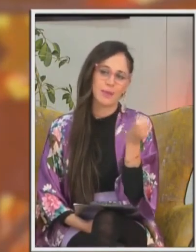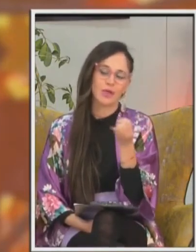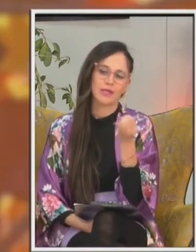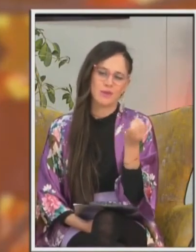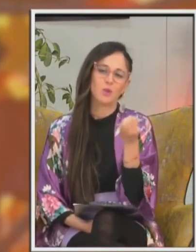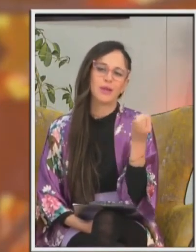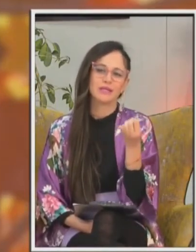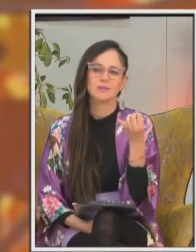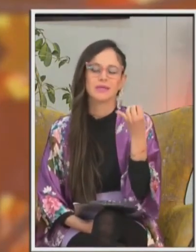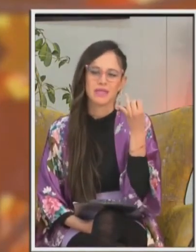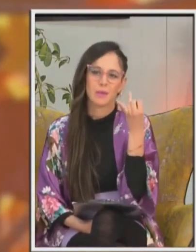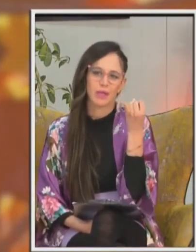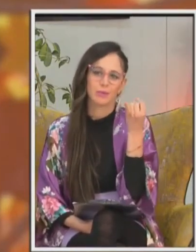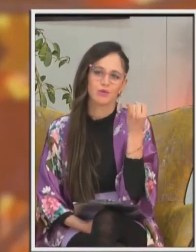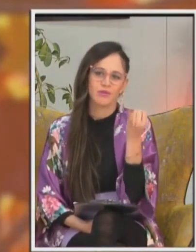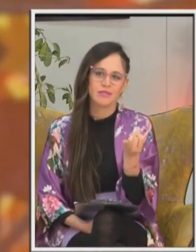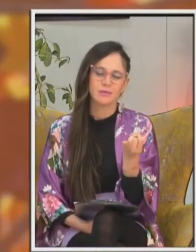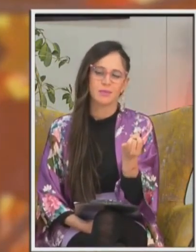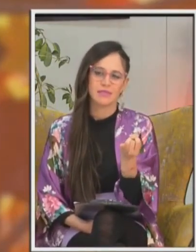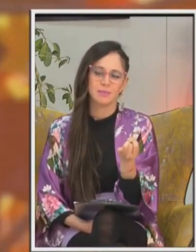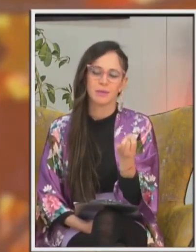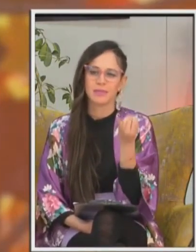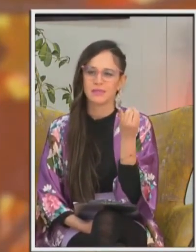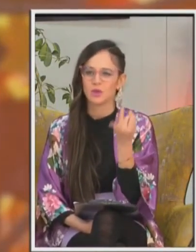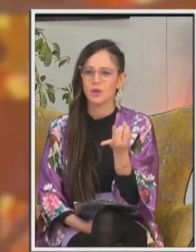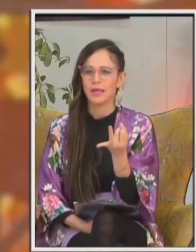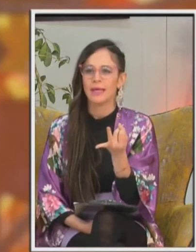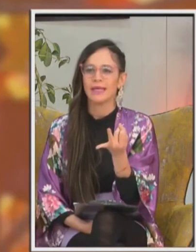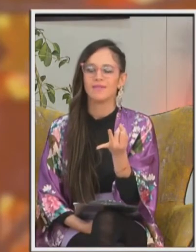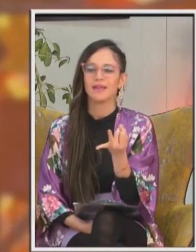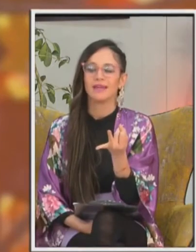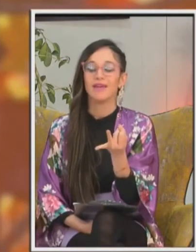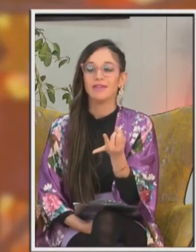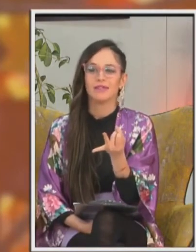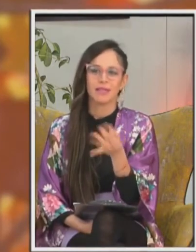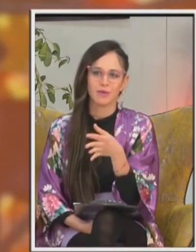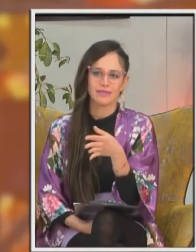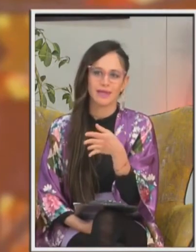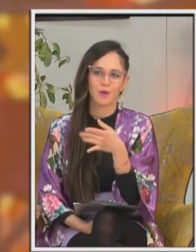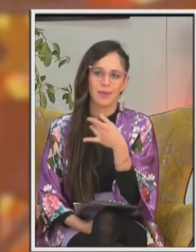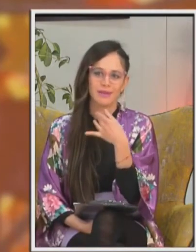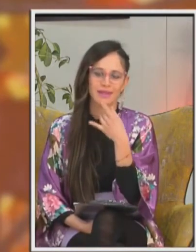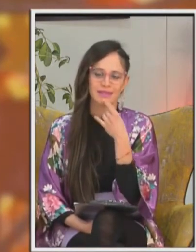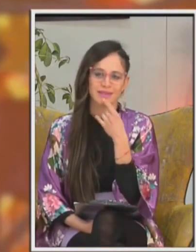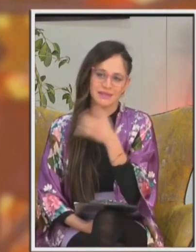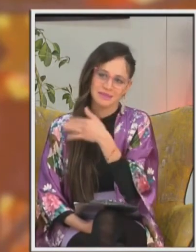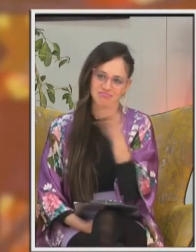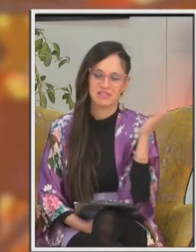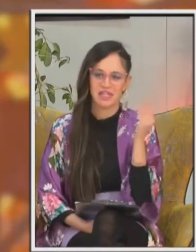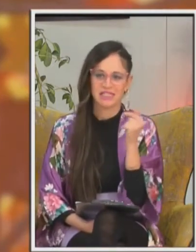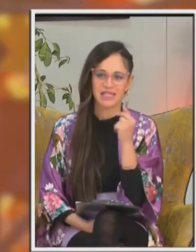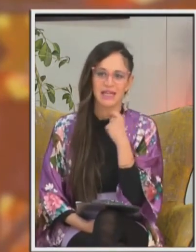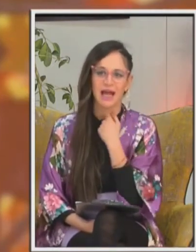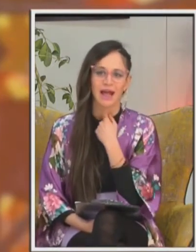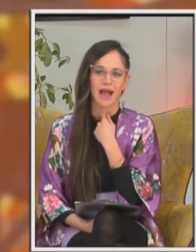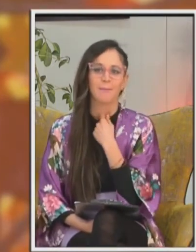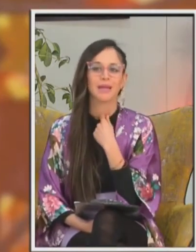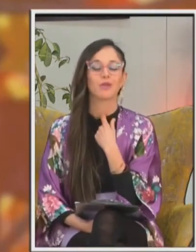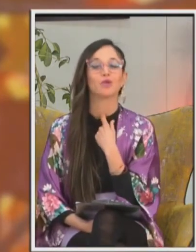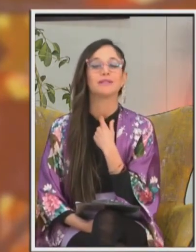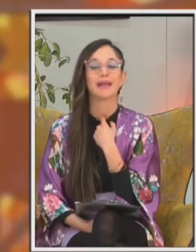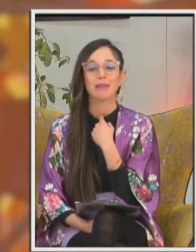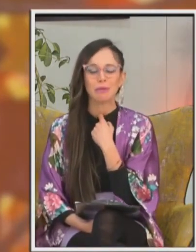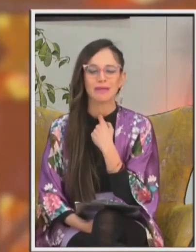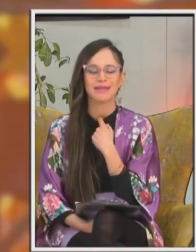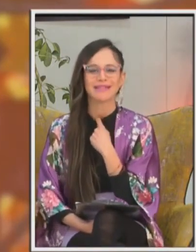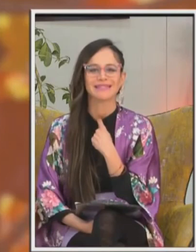series españolas que también son buenísimas, que se llama, por ejemplo, Vivir sin Permiso y Velvet, que es una serie romántica. Así que si quieren seguir ampliando